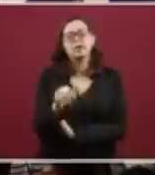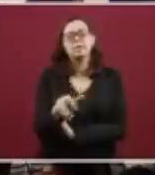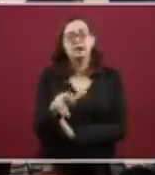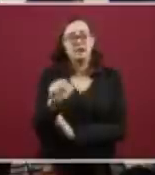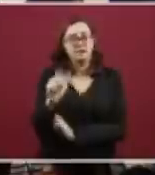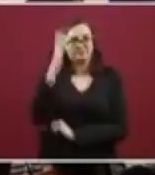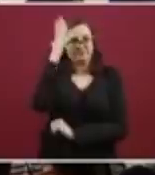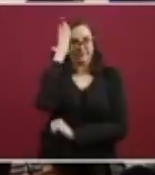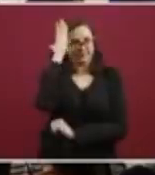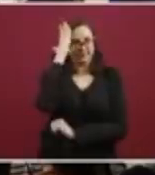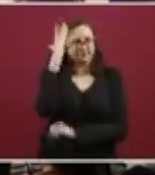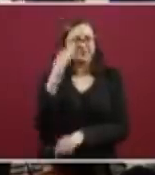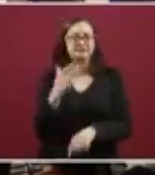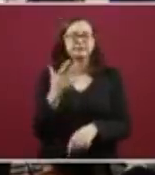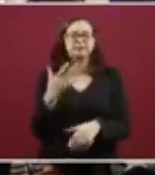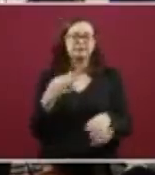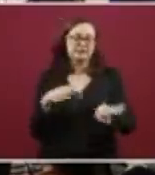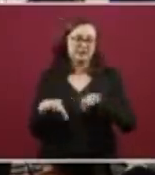les explique.